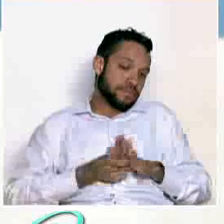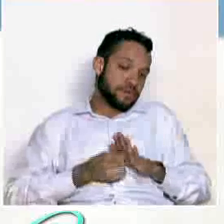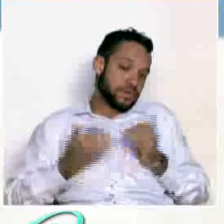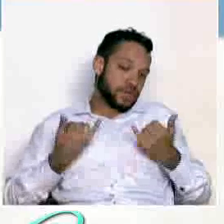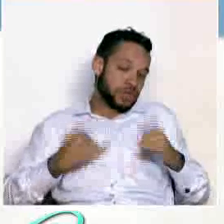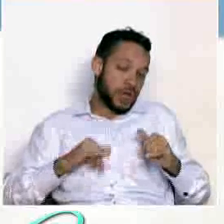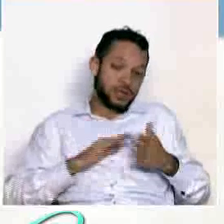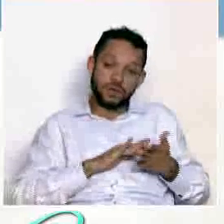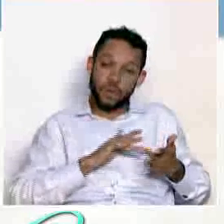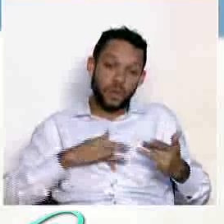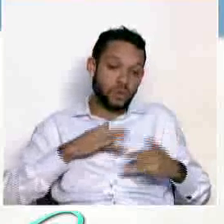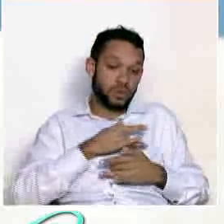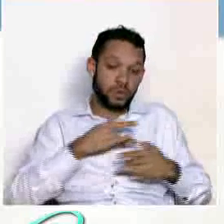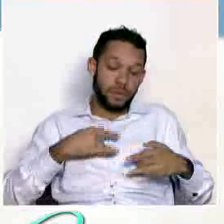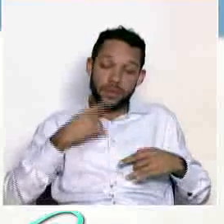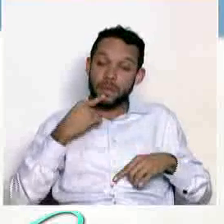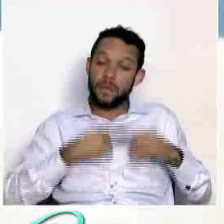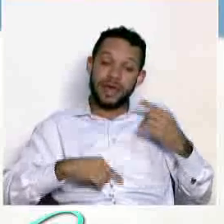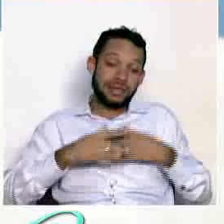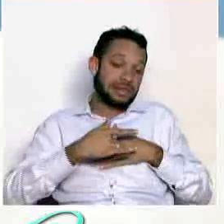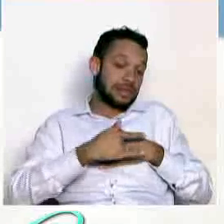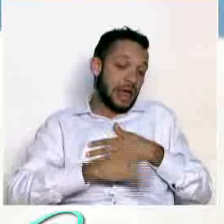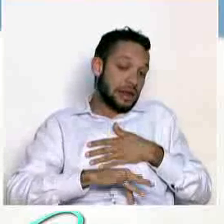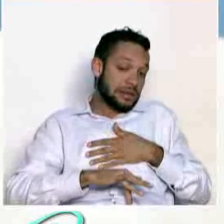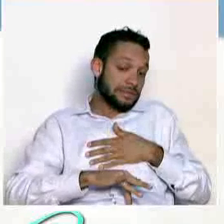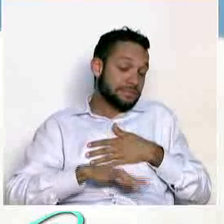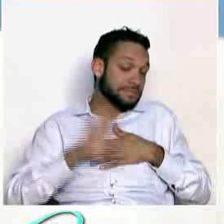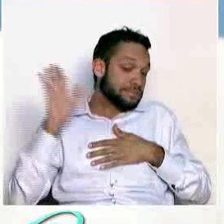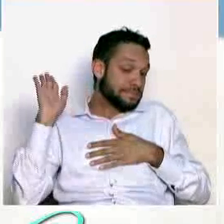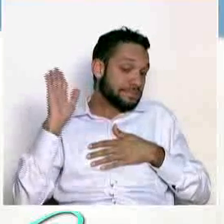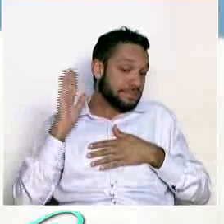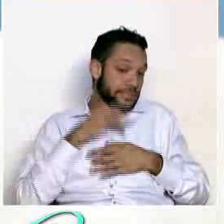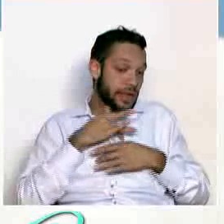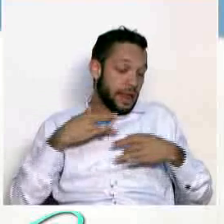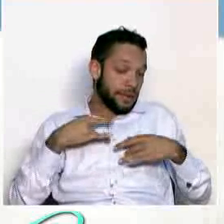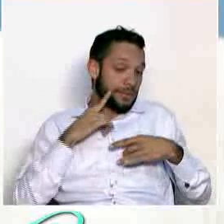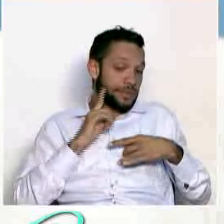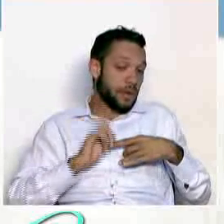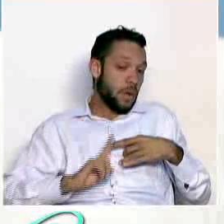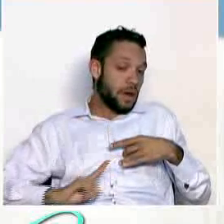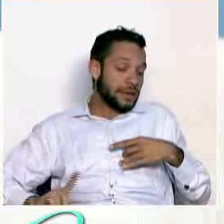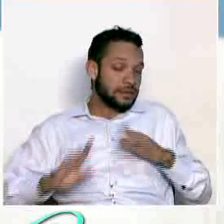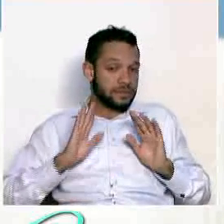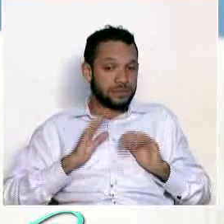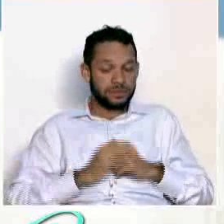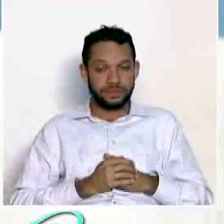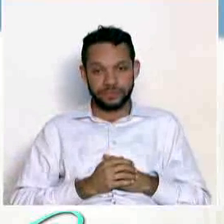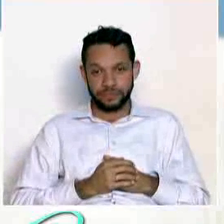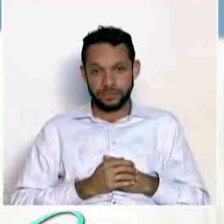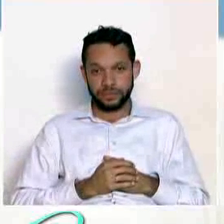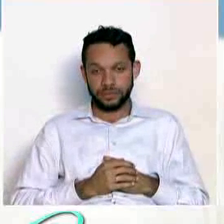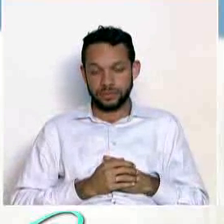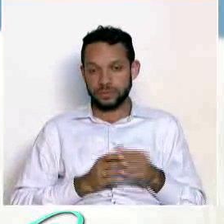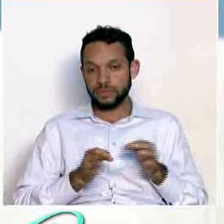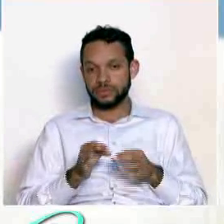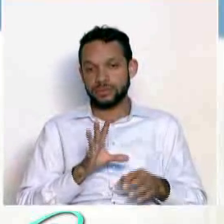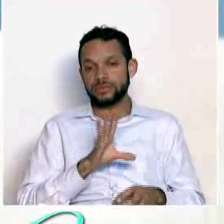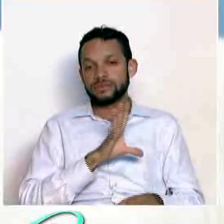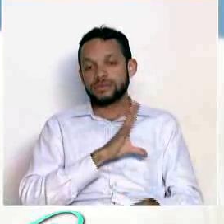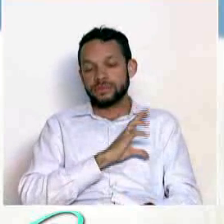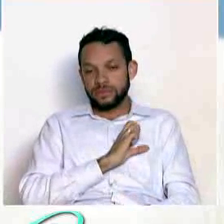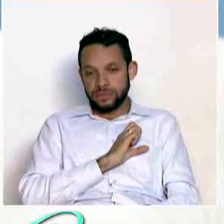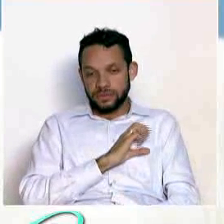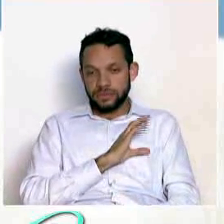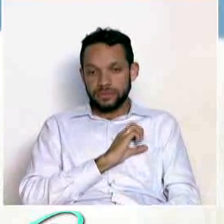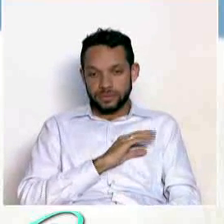ya no se le puede hacer, usted vino muy tarde y ya pues realmente no se le puede hacer nada. Ella, muy triste, se